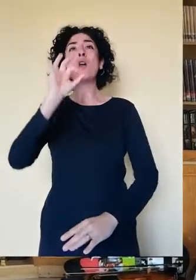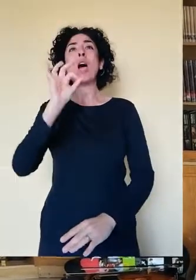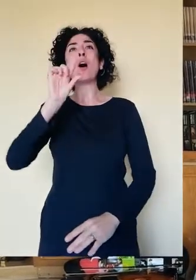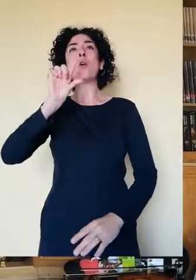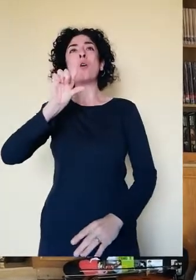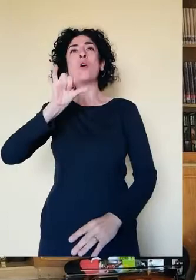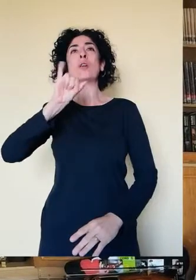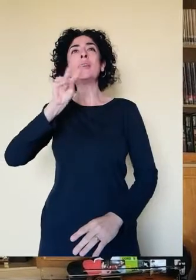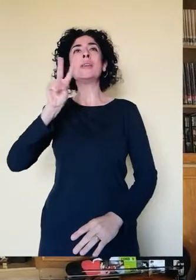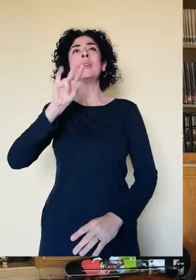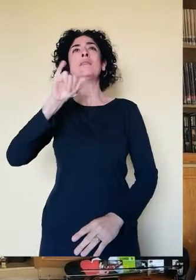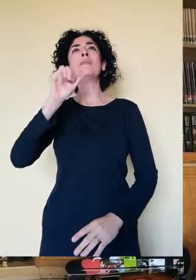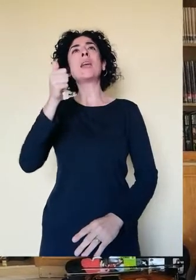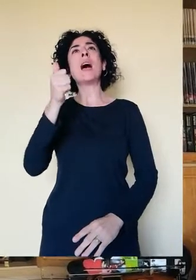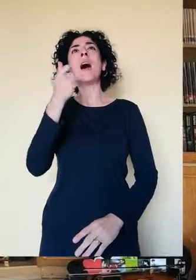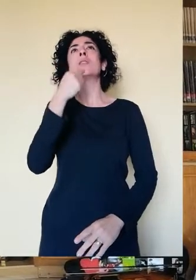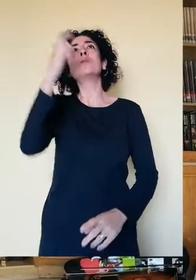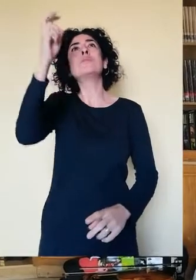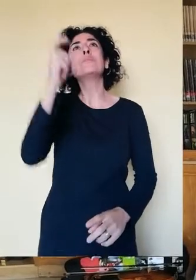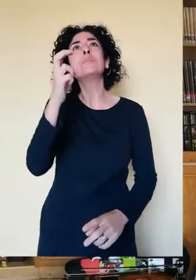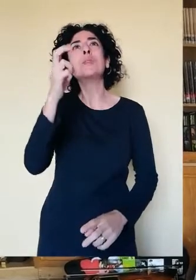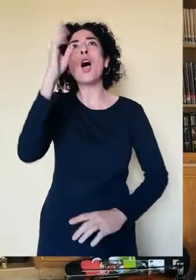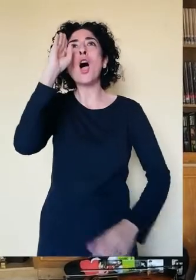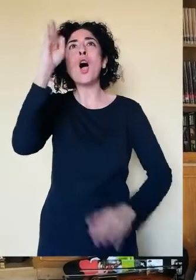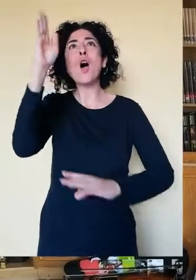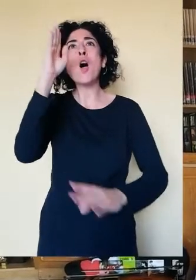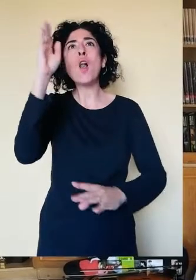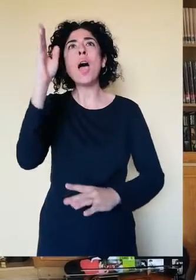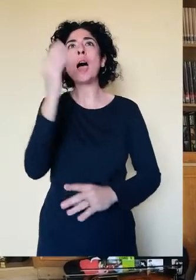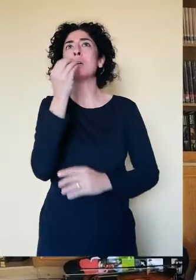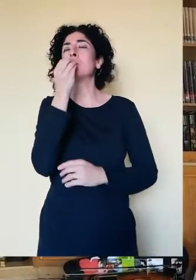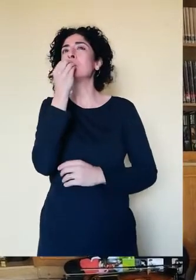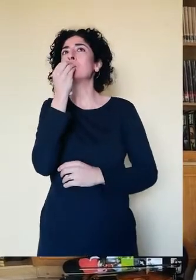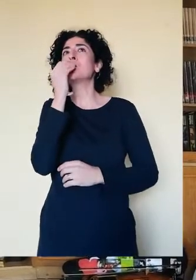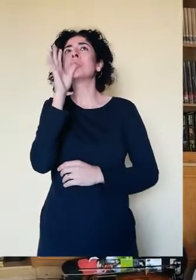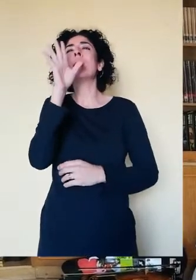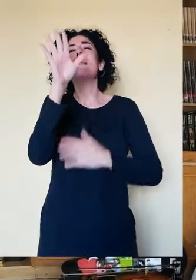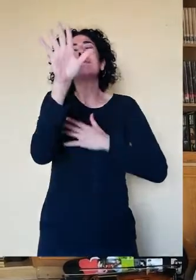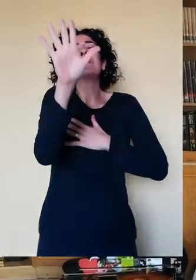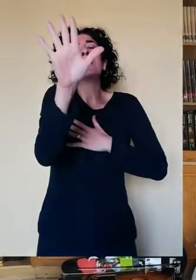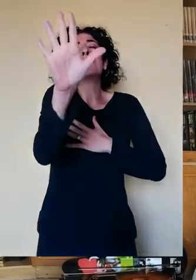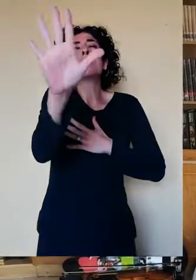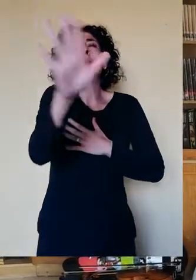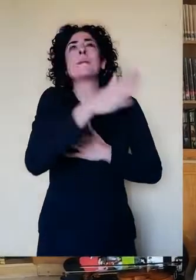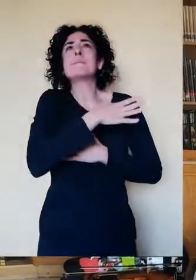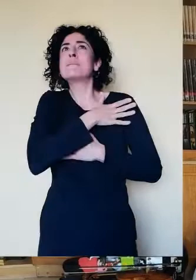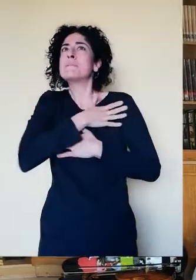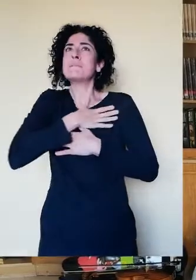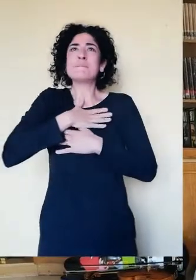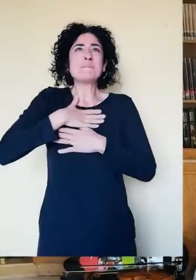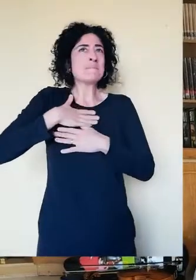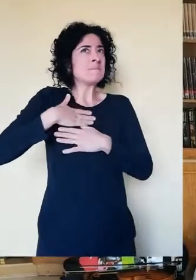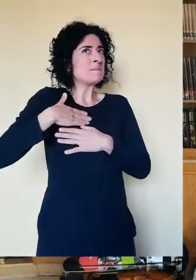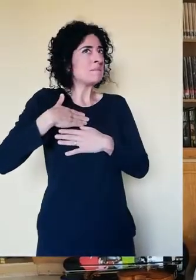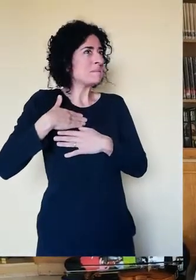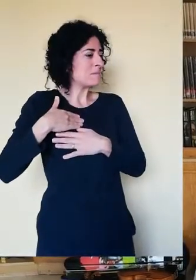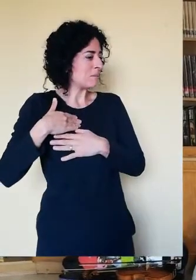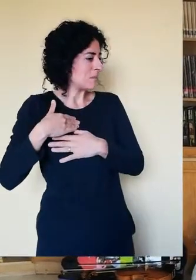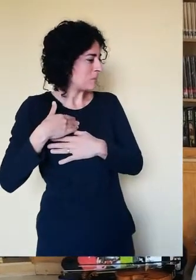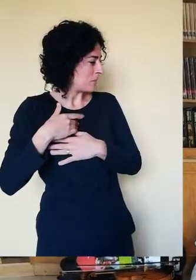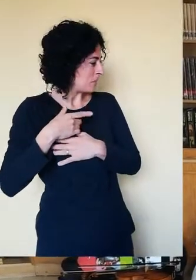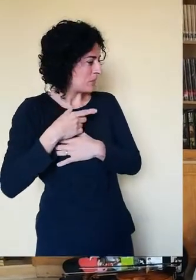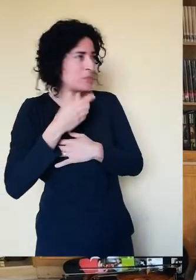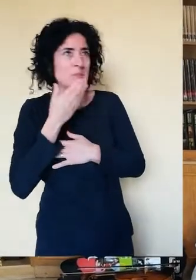Hola, hola, Olivia, te digo al llegar, un besito lindo te